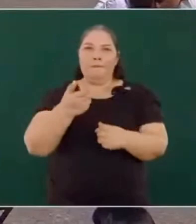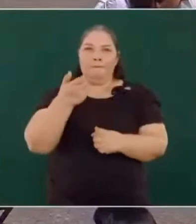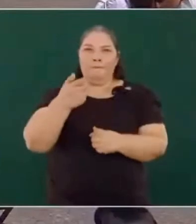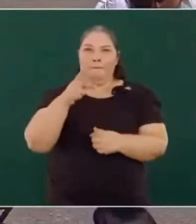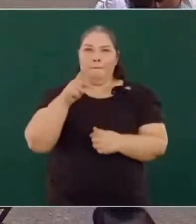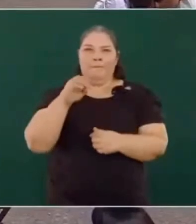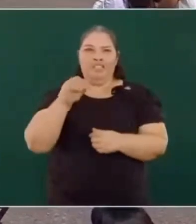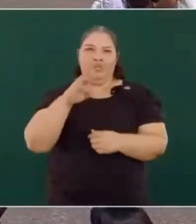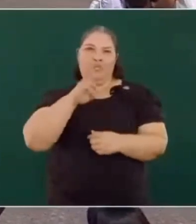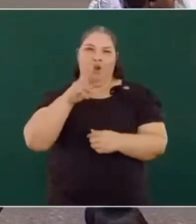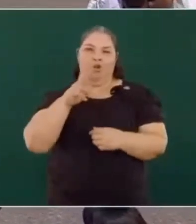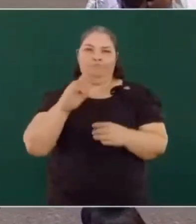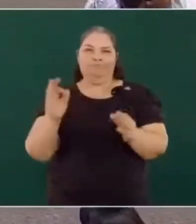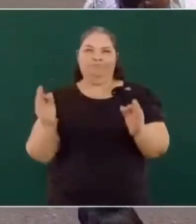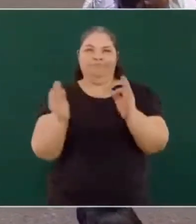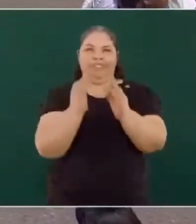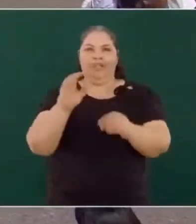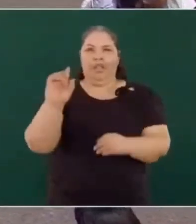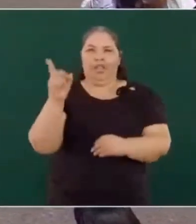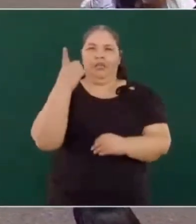dólar.